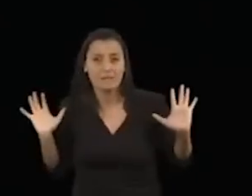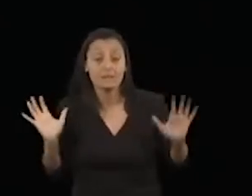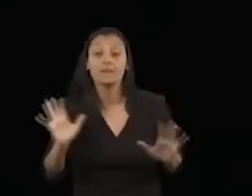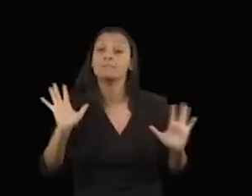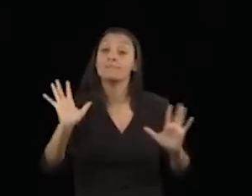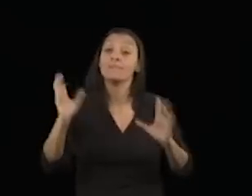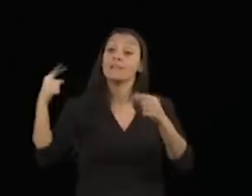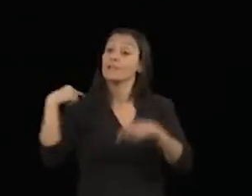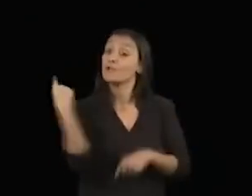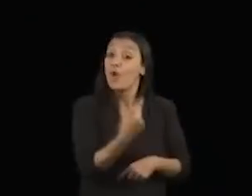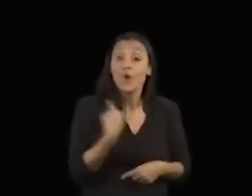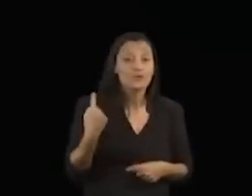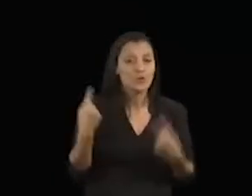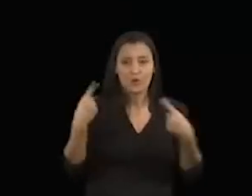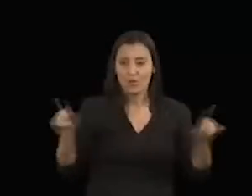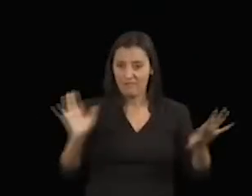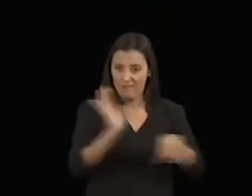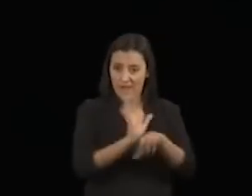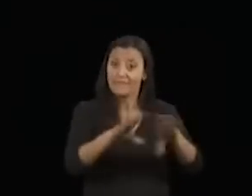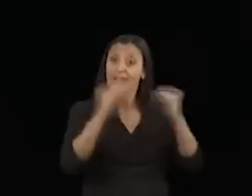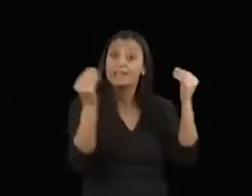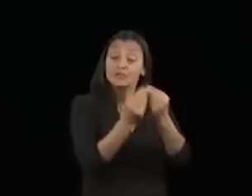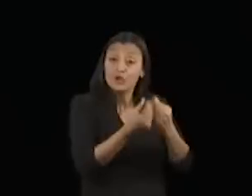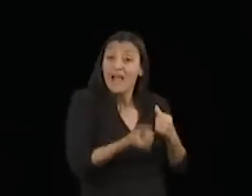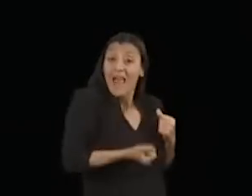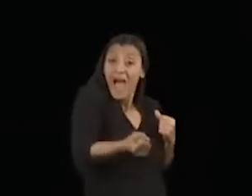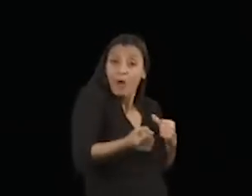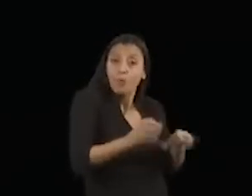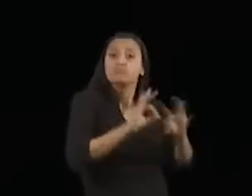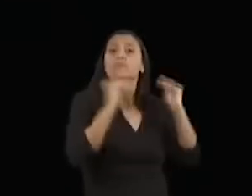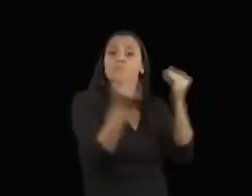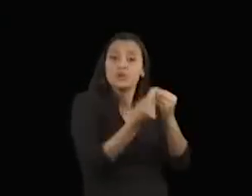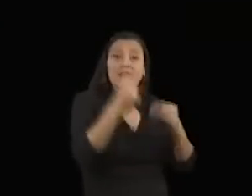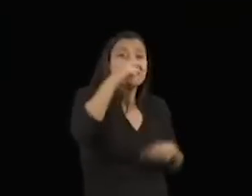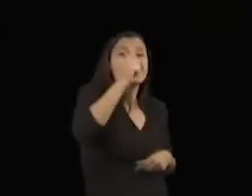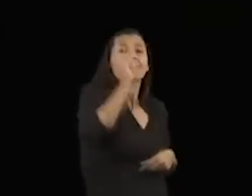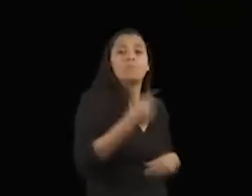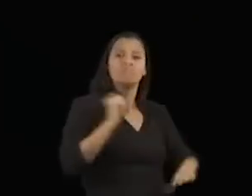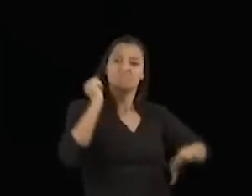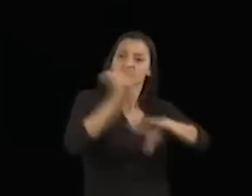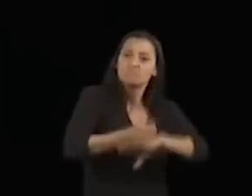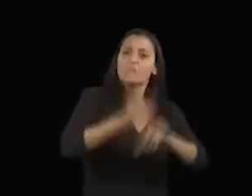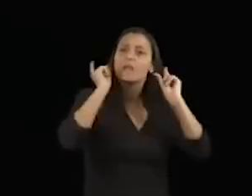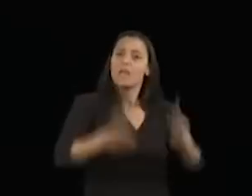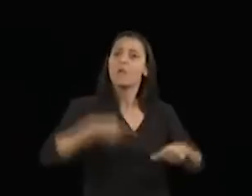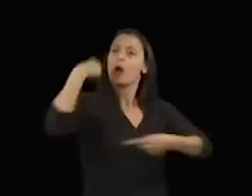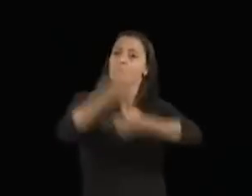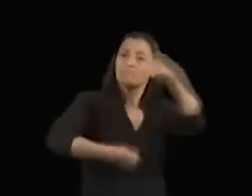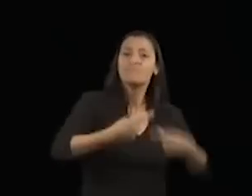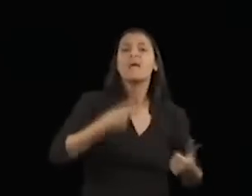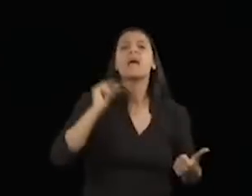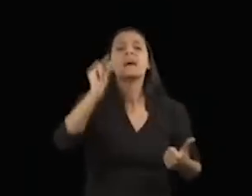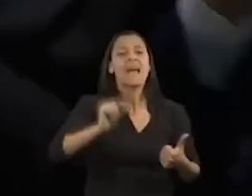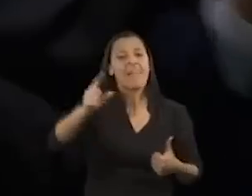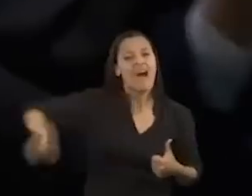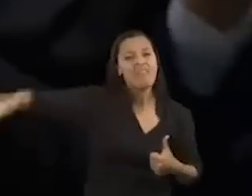nosotros hicimos el ajuste de 7 y estamos acá parados y vamos a seguir dando la pelea. Y cada vez que los degenerados fiscales...